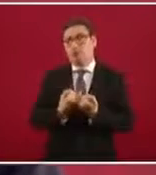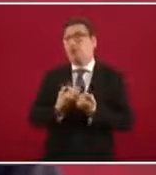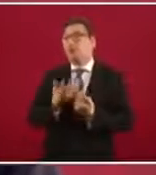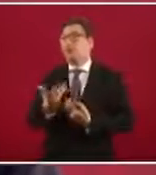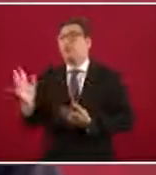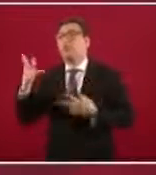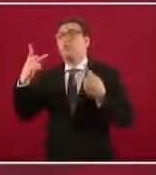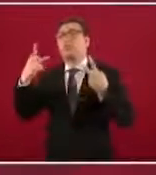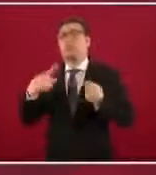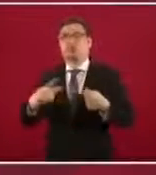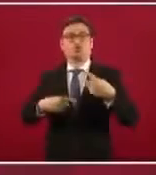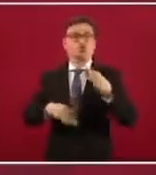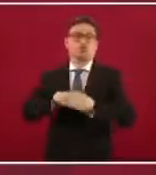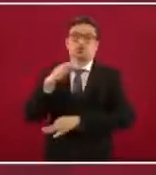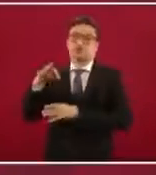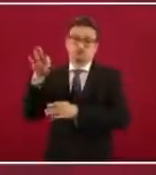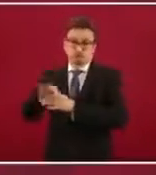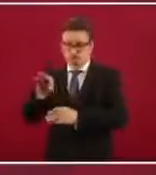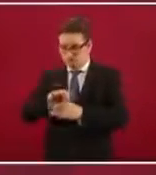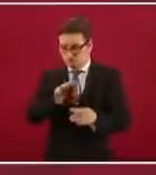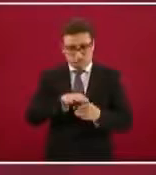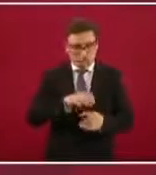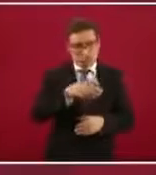no la élite del poder.